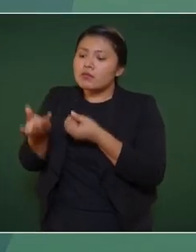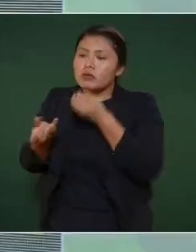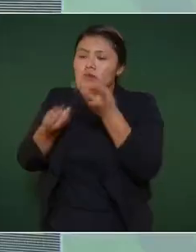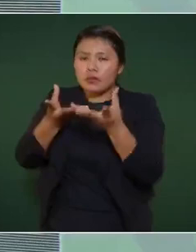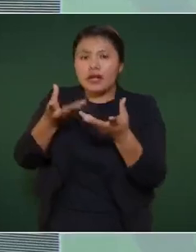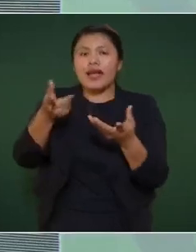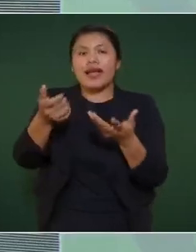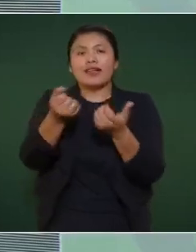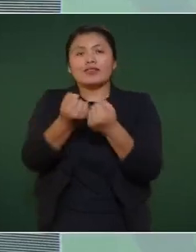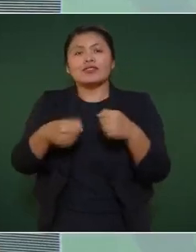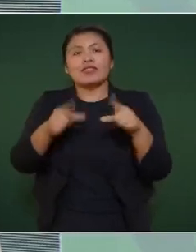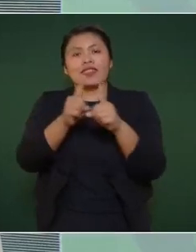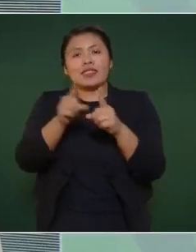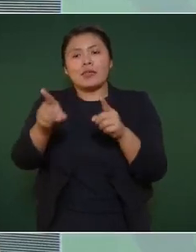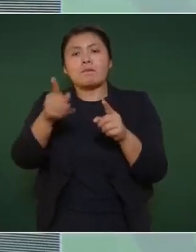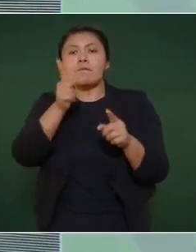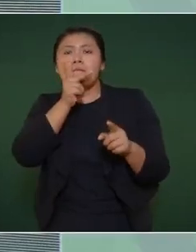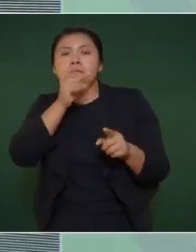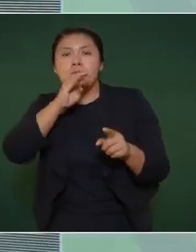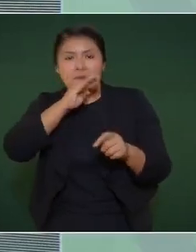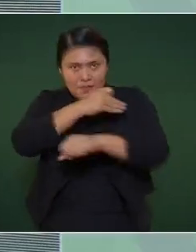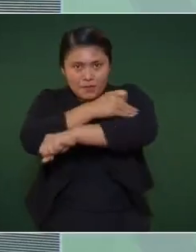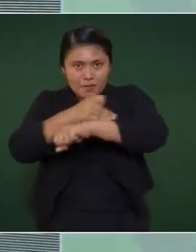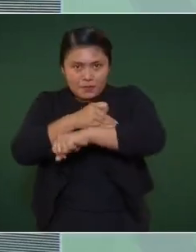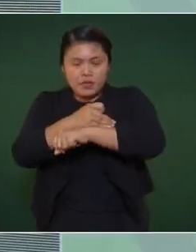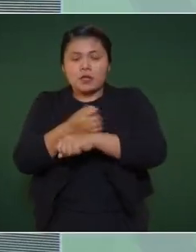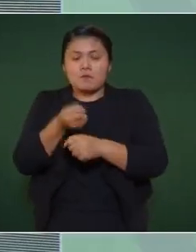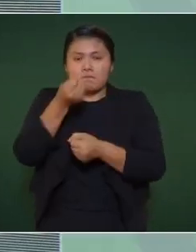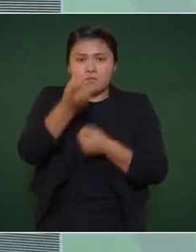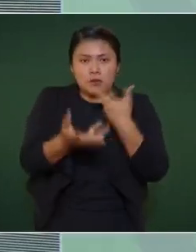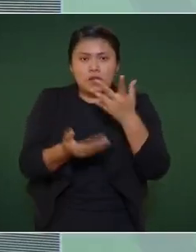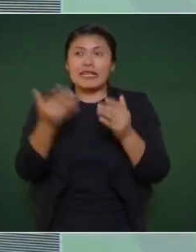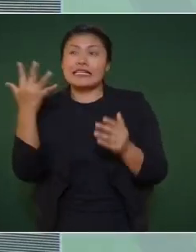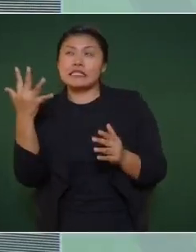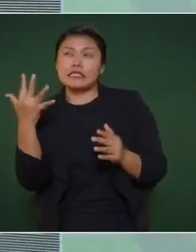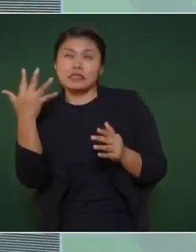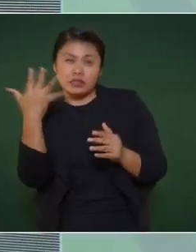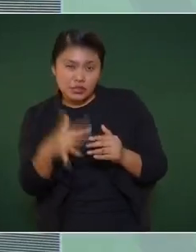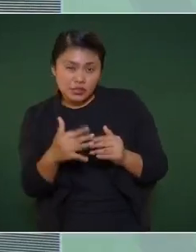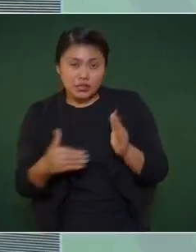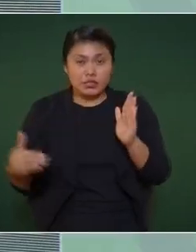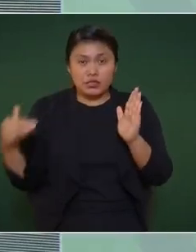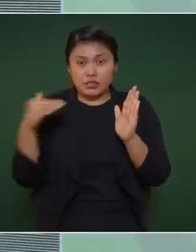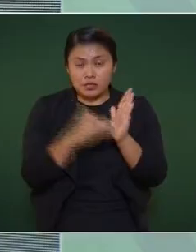mantenimiento de escuelas en